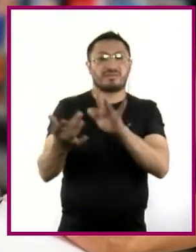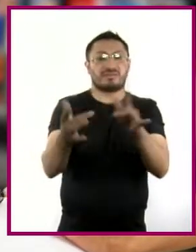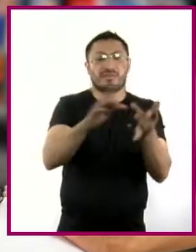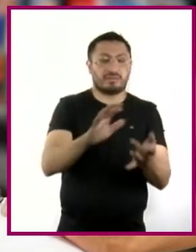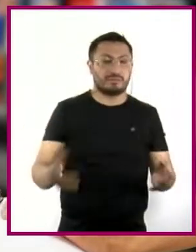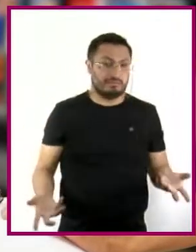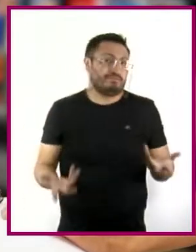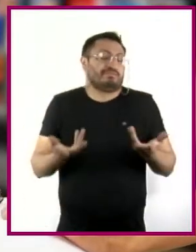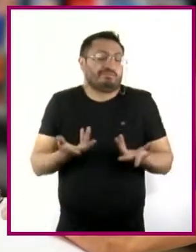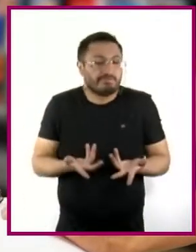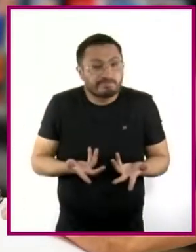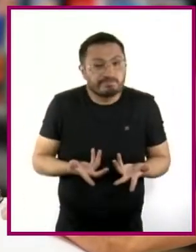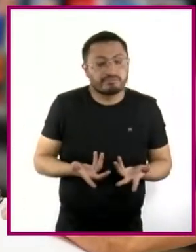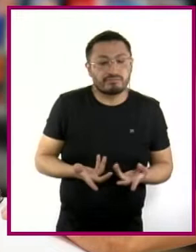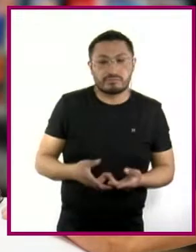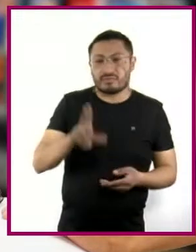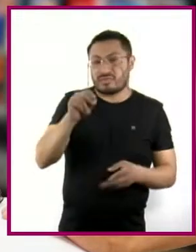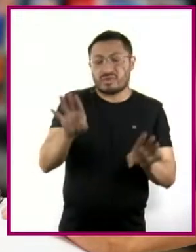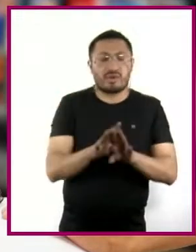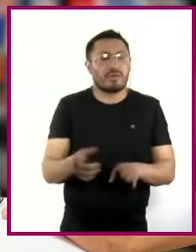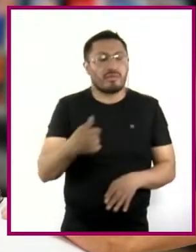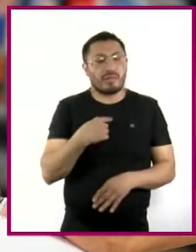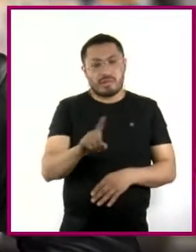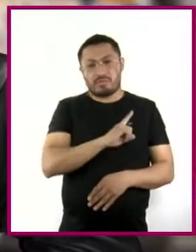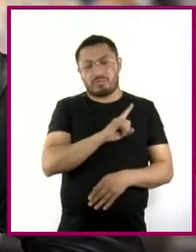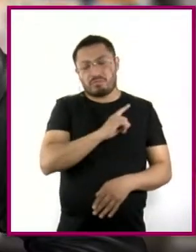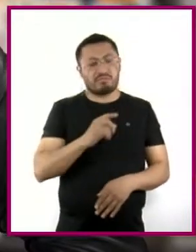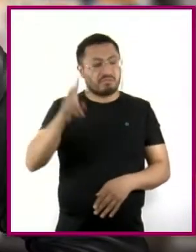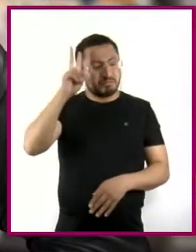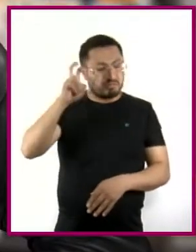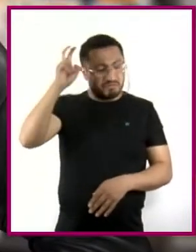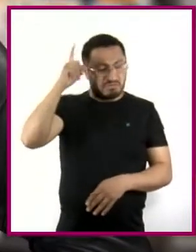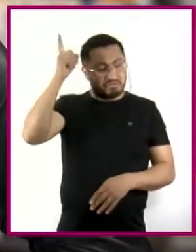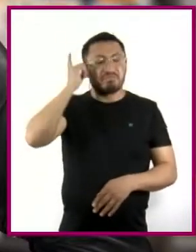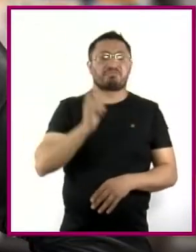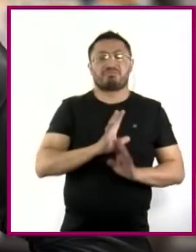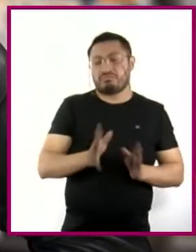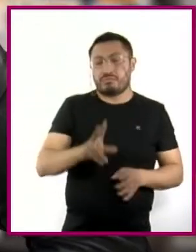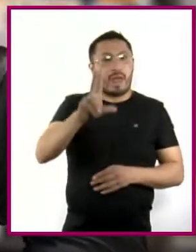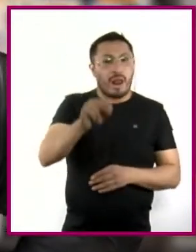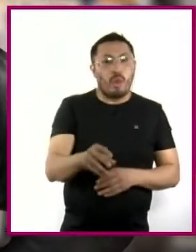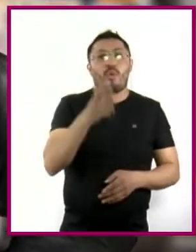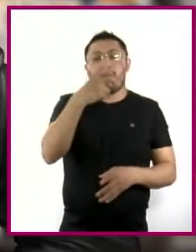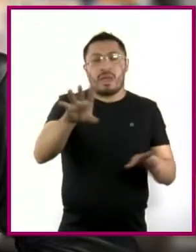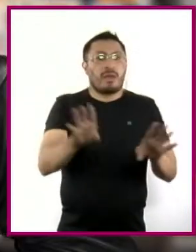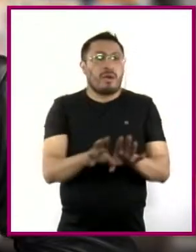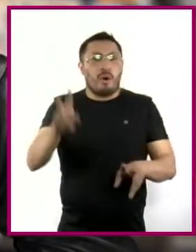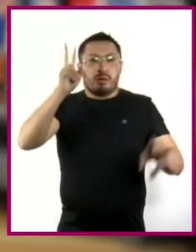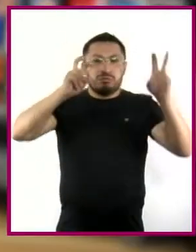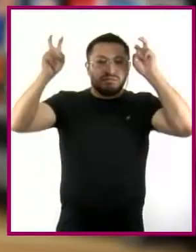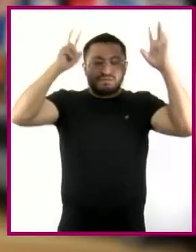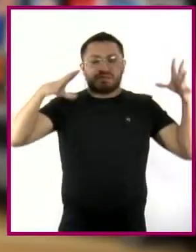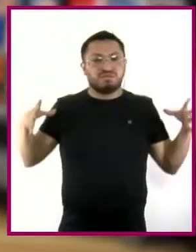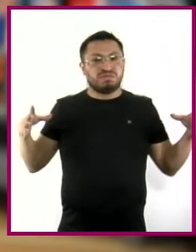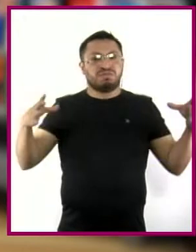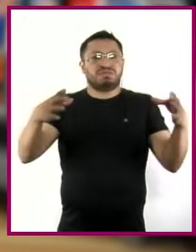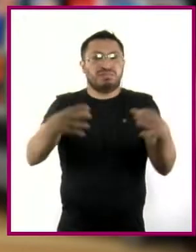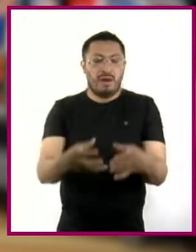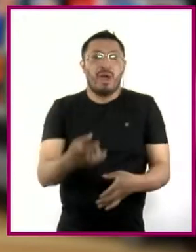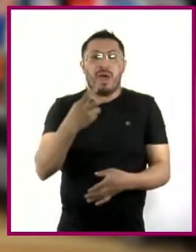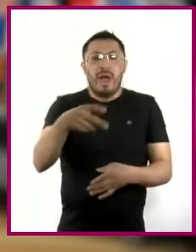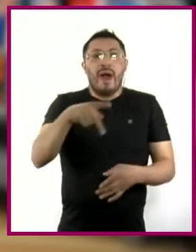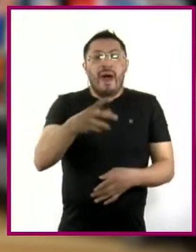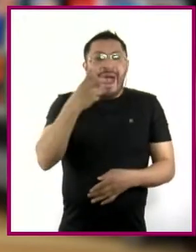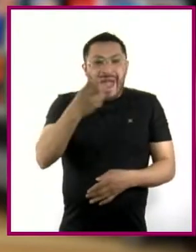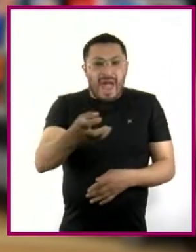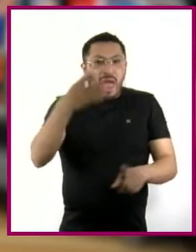dentro. No es que cada uno esté solo como cuando nos dormimos y soñamos. Pues es como un sueño colectivo. Ajá, pero ese es